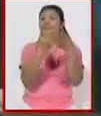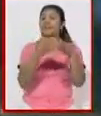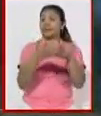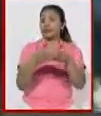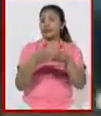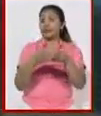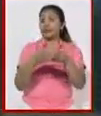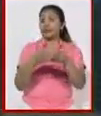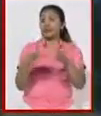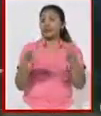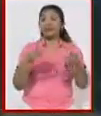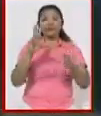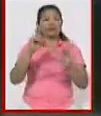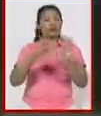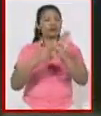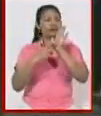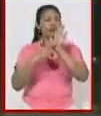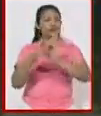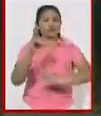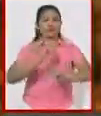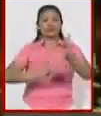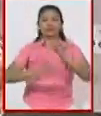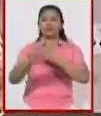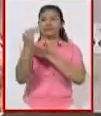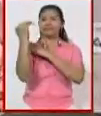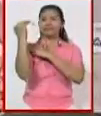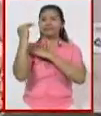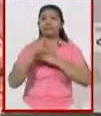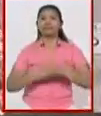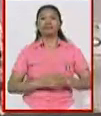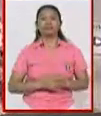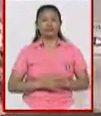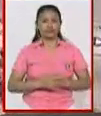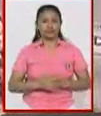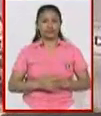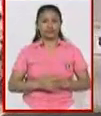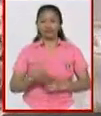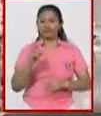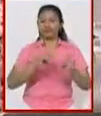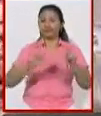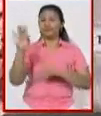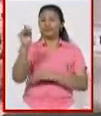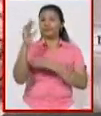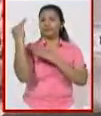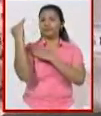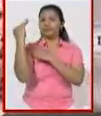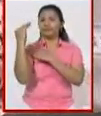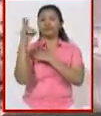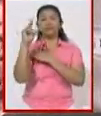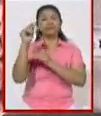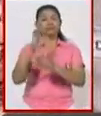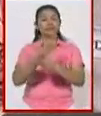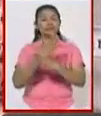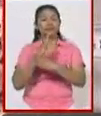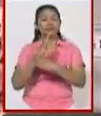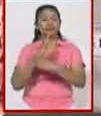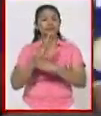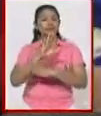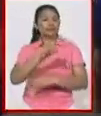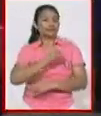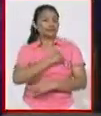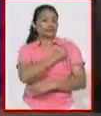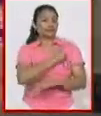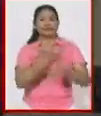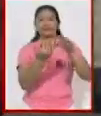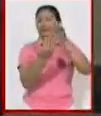se están movilizando no representan al pueblo cruceño. La mayor parte del pueblo boliviano, el pueblo cruceño, no comparte con esa